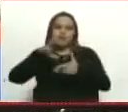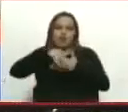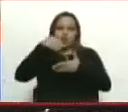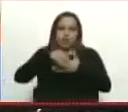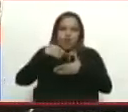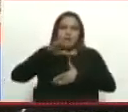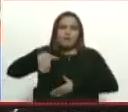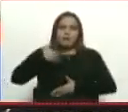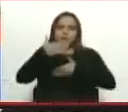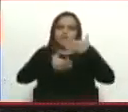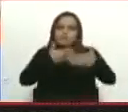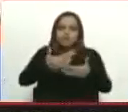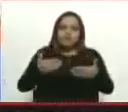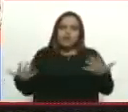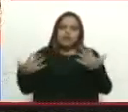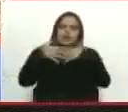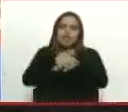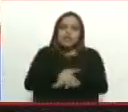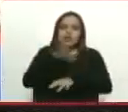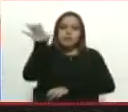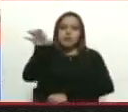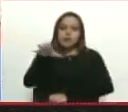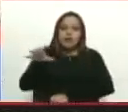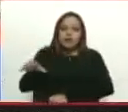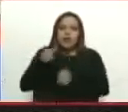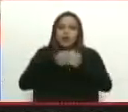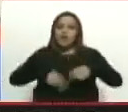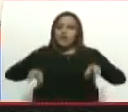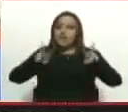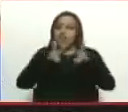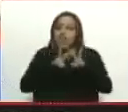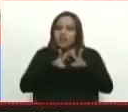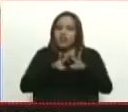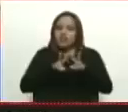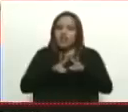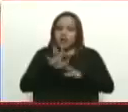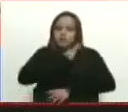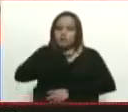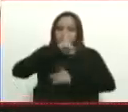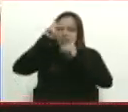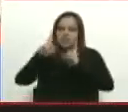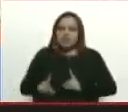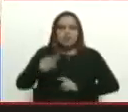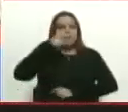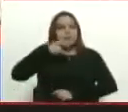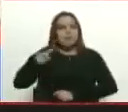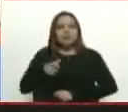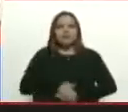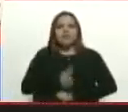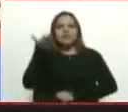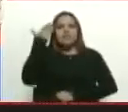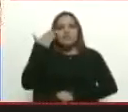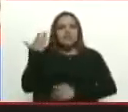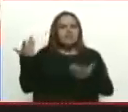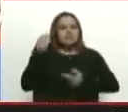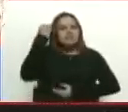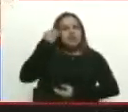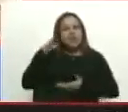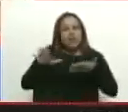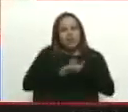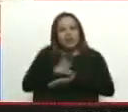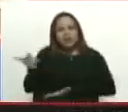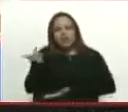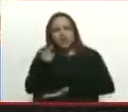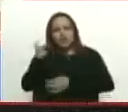mecanismos de integración de las naciones con principios de autodeterminación. Entonces, saber cuál es su opinión con respecto a estos